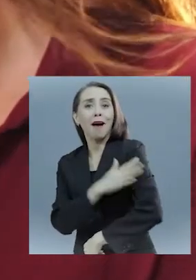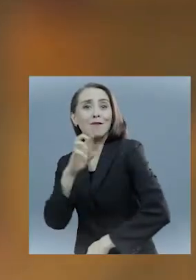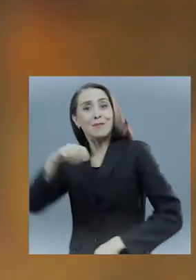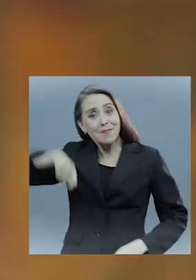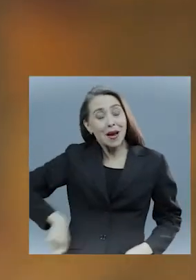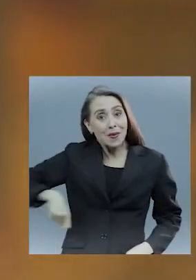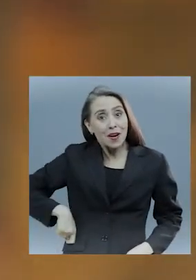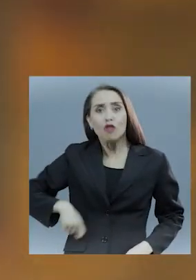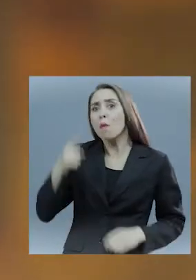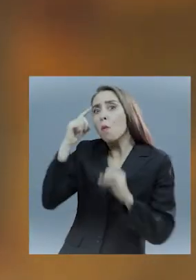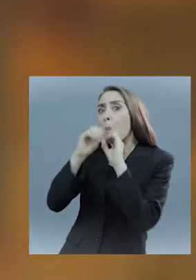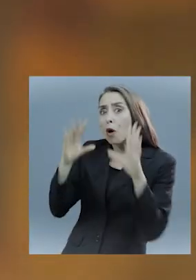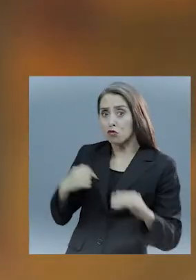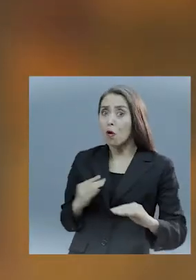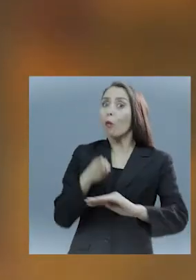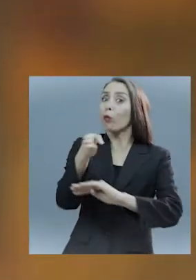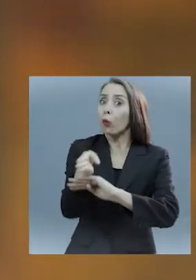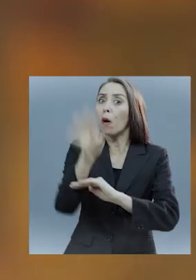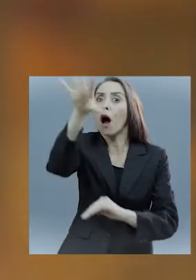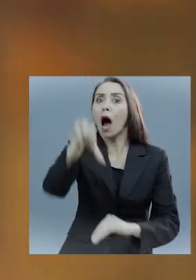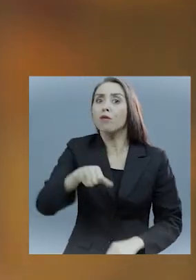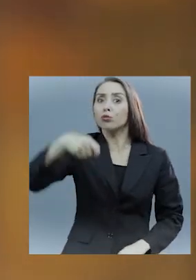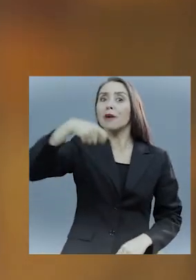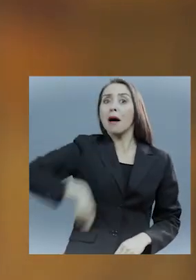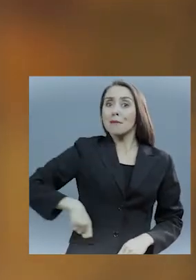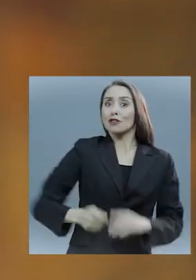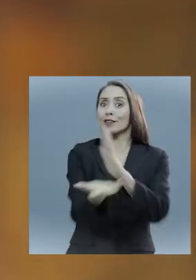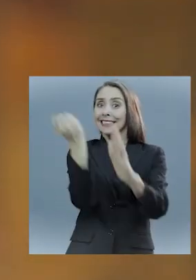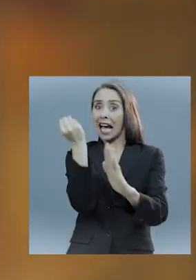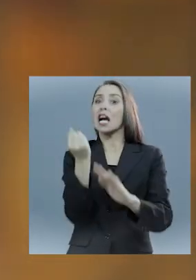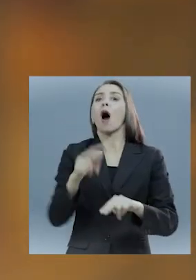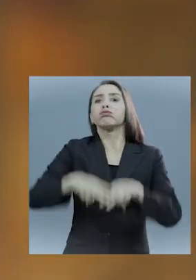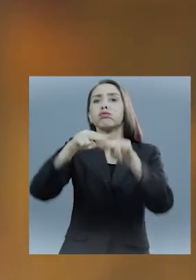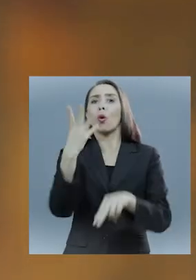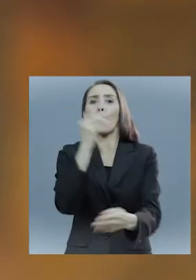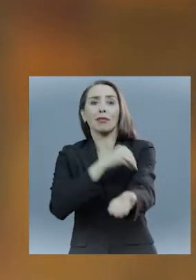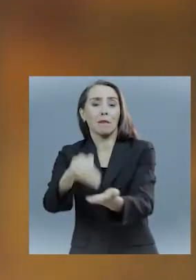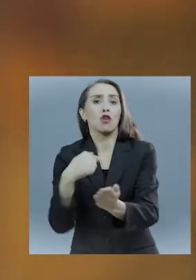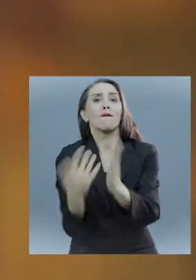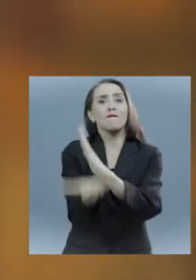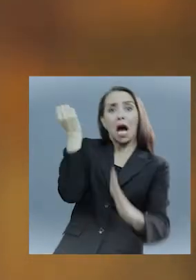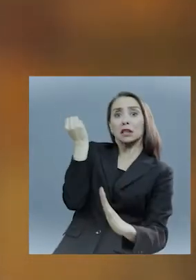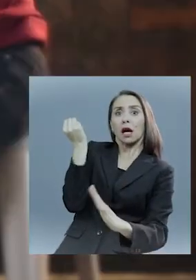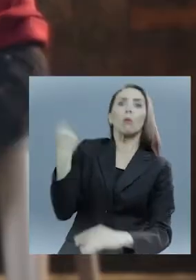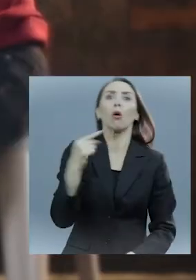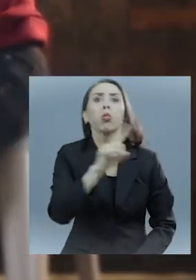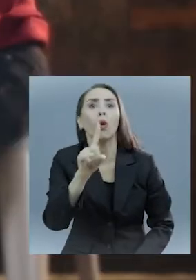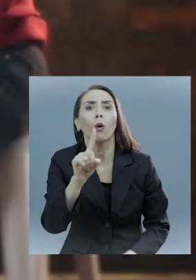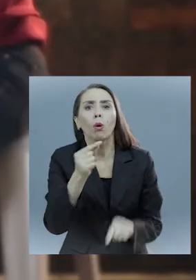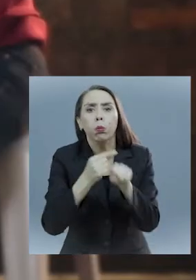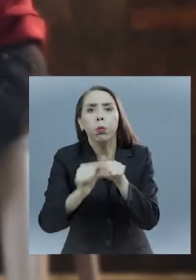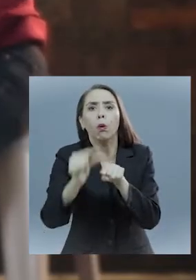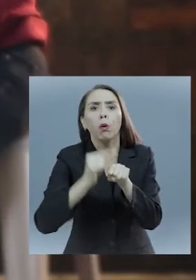de pensiones? Clarísimo. Si yo fui a retirar mi pensión y tenía 40 millones guardados, entonces yo lo iba a sacar y me dijeron, no, se los